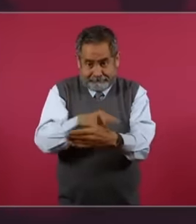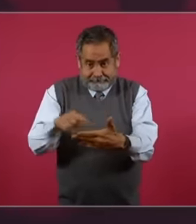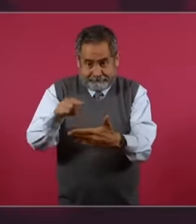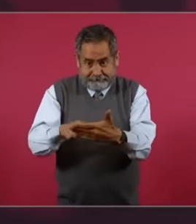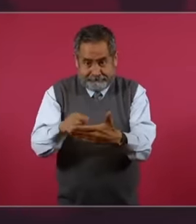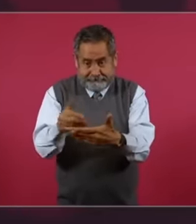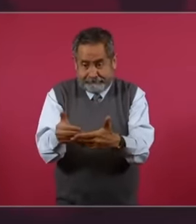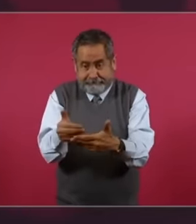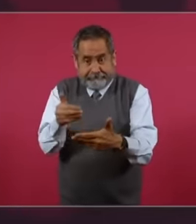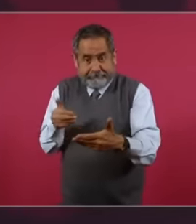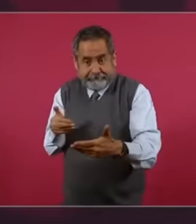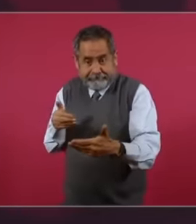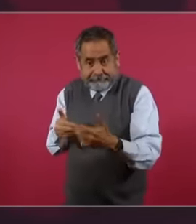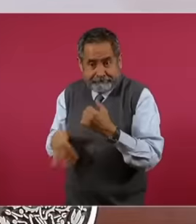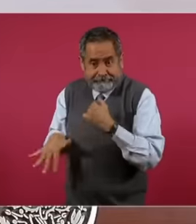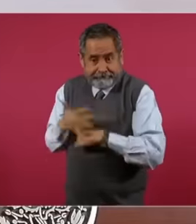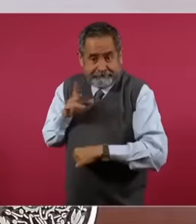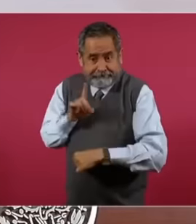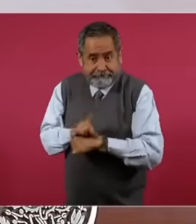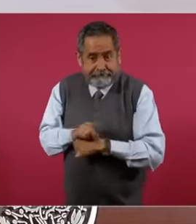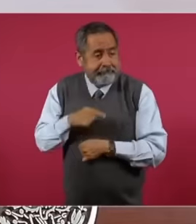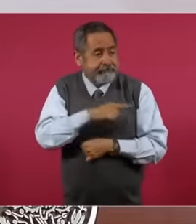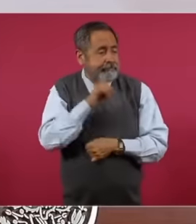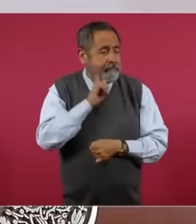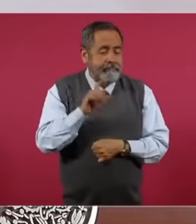Anabel Hernández publica un libro